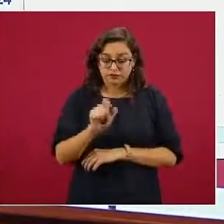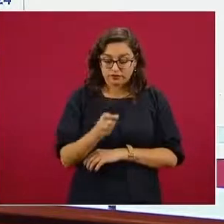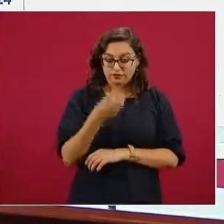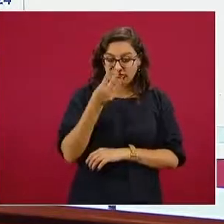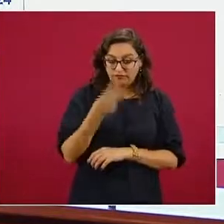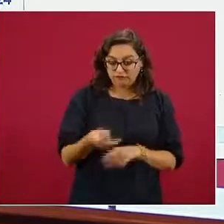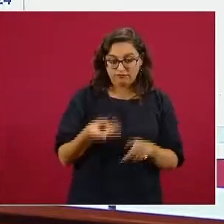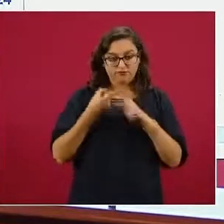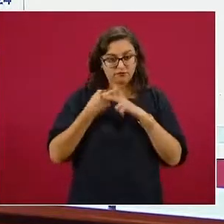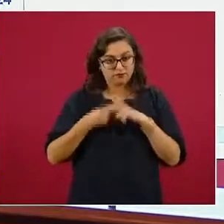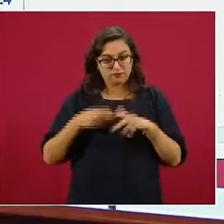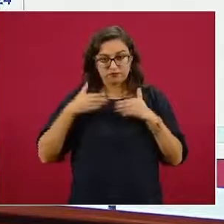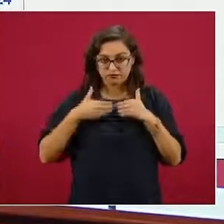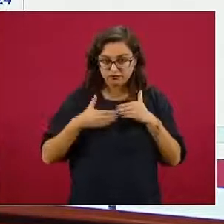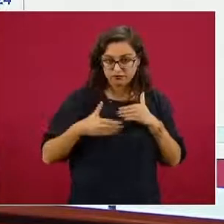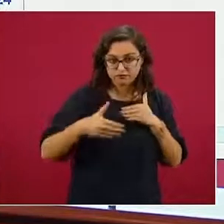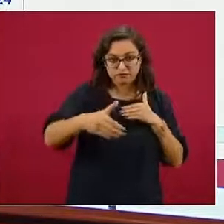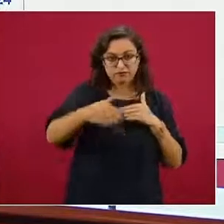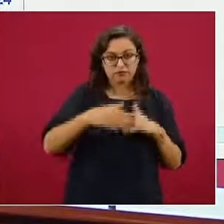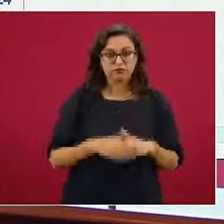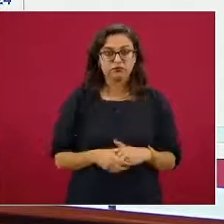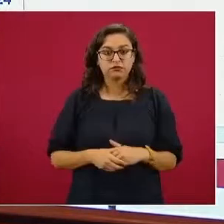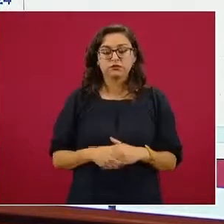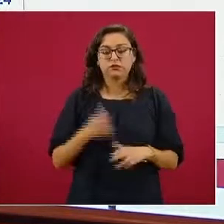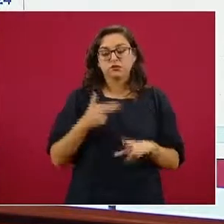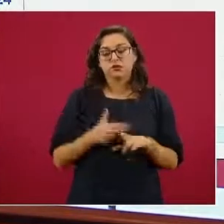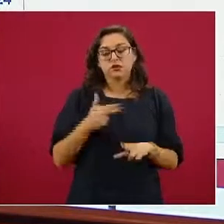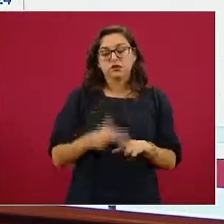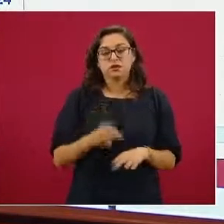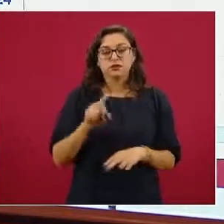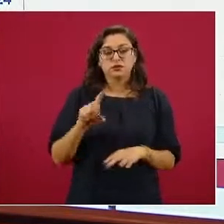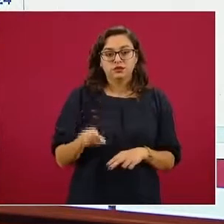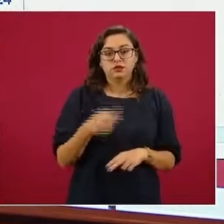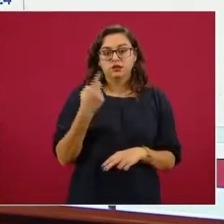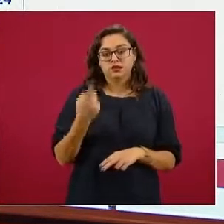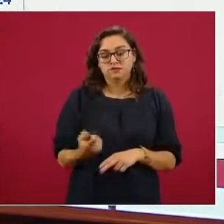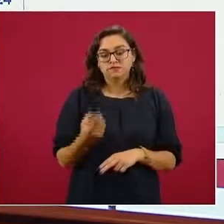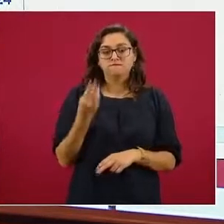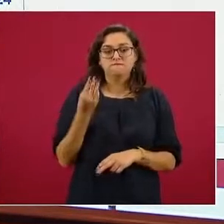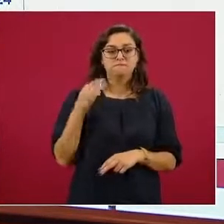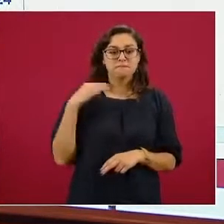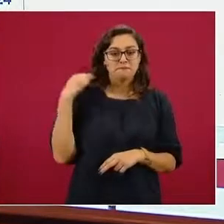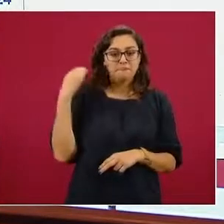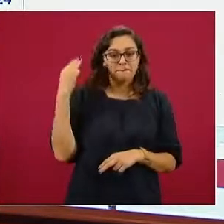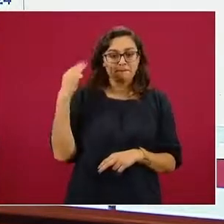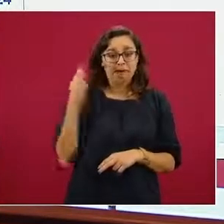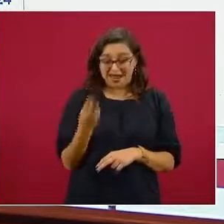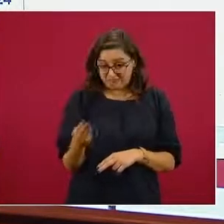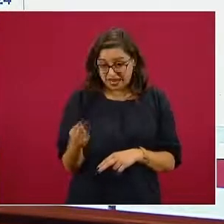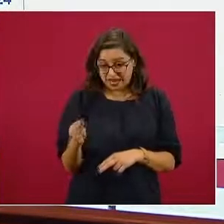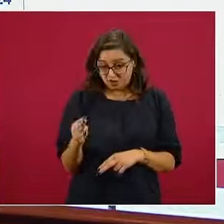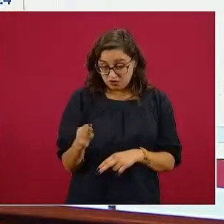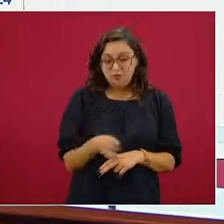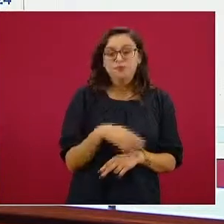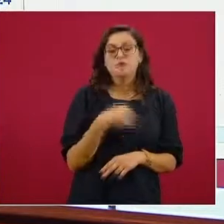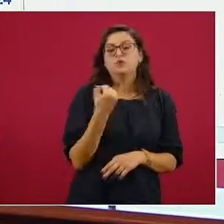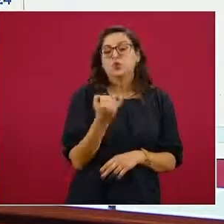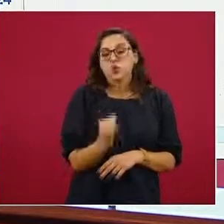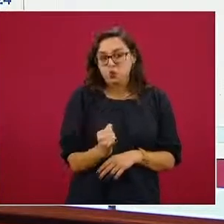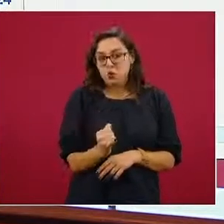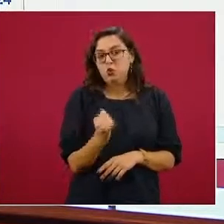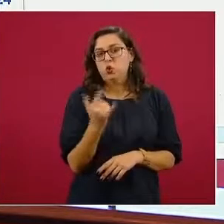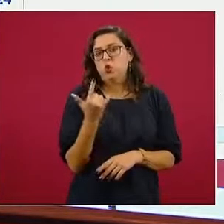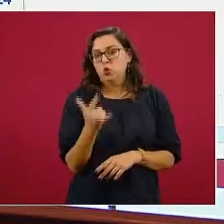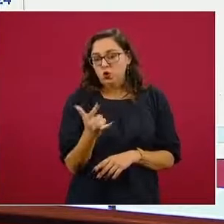empezó la Jornada Nacional de Sana Distancia. Hasta el 31 de mayo y posteriormente todo junio, todo julio, todo